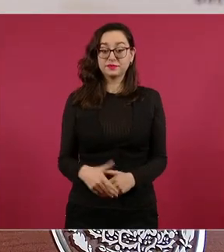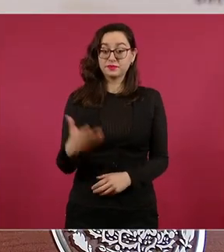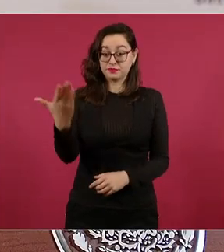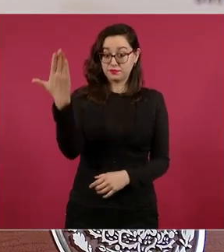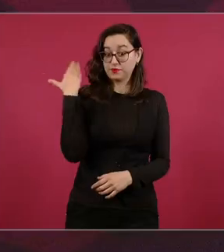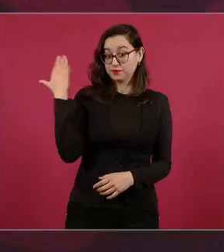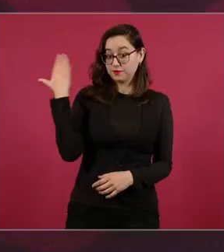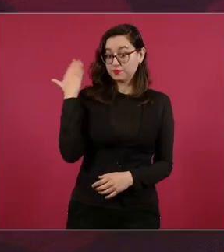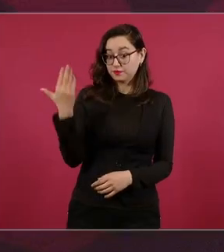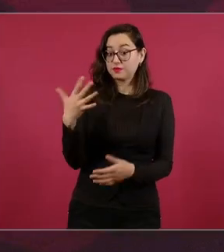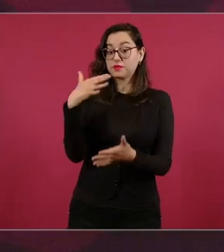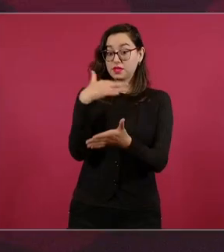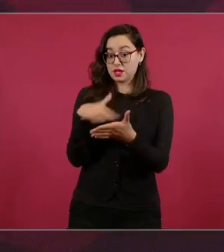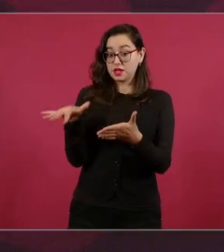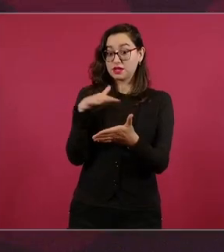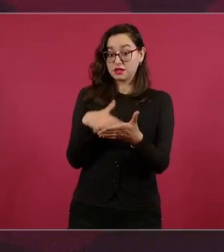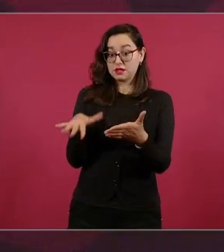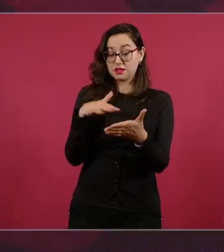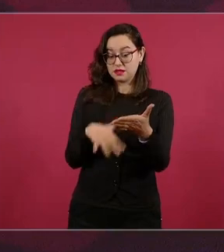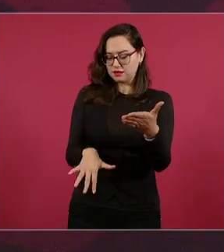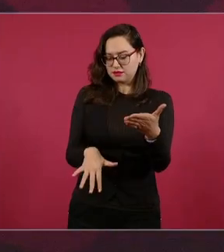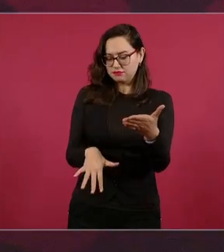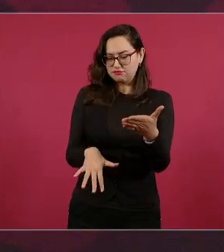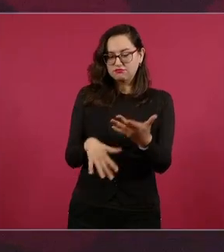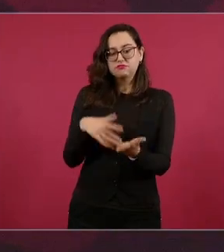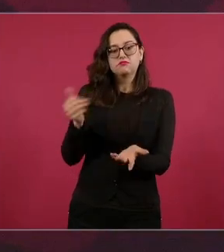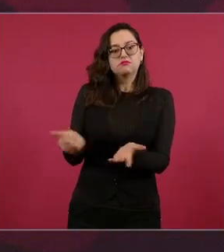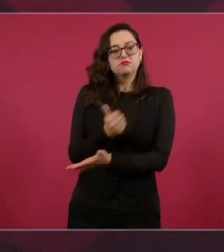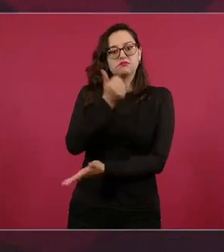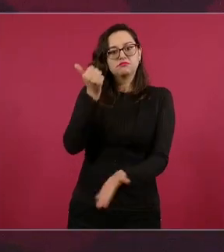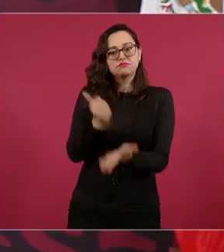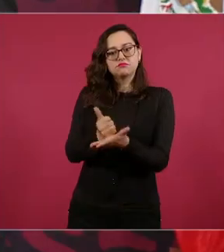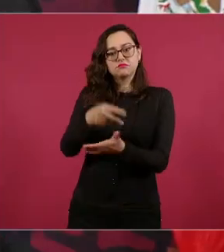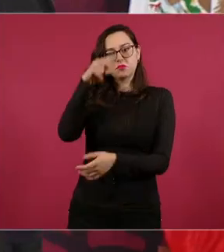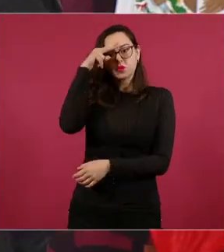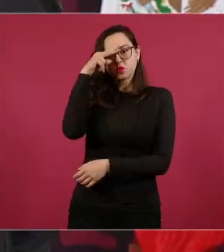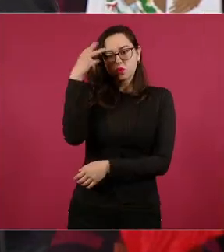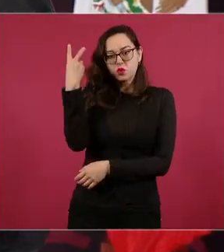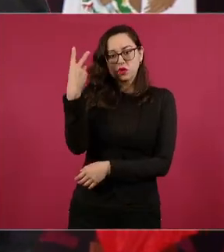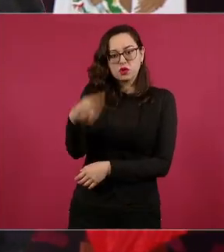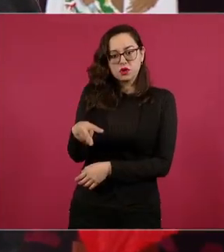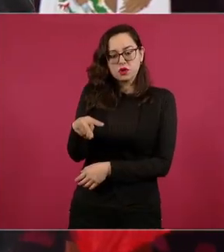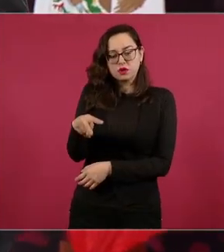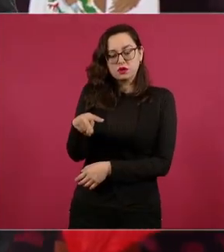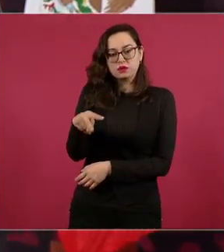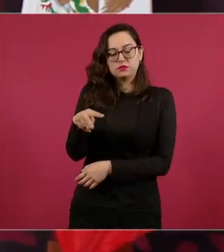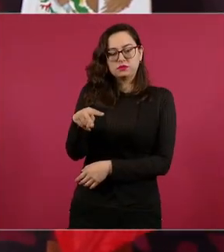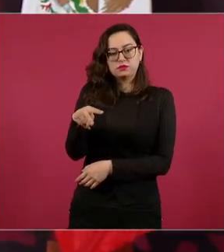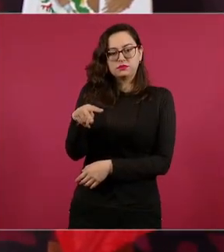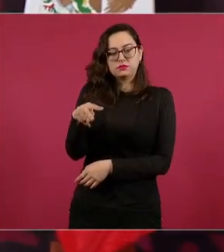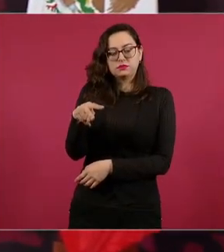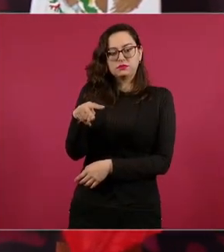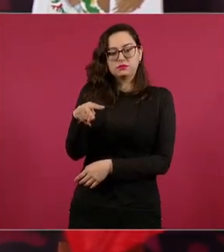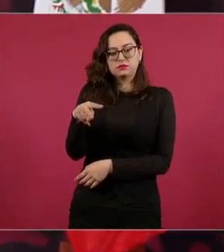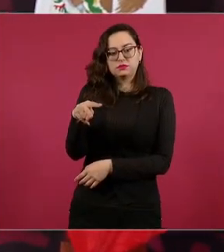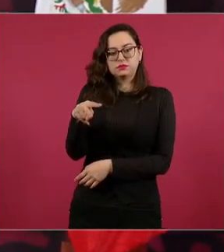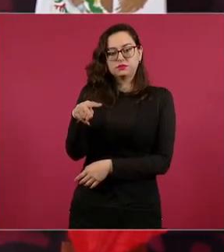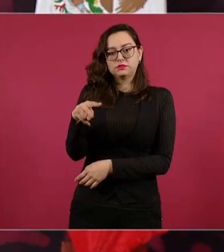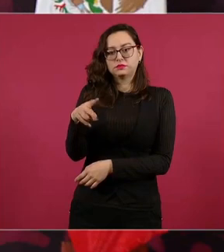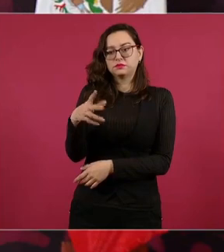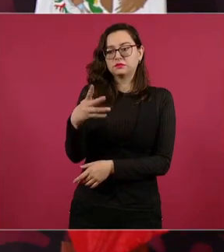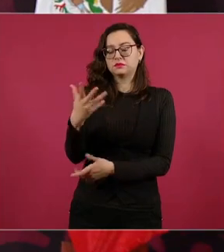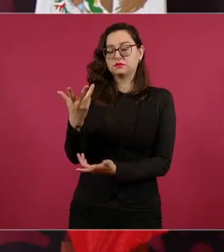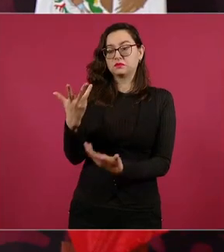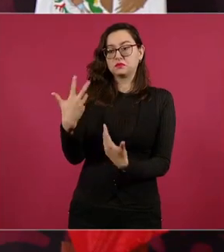que la ciudad de México está considerada entre